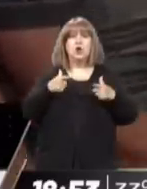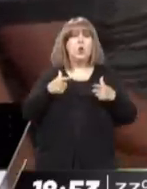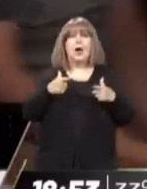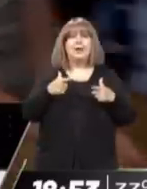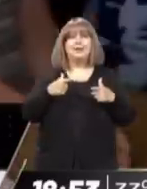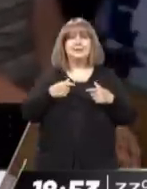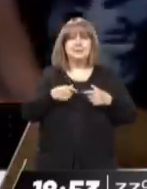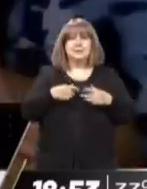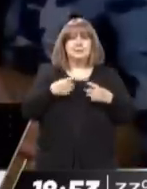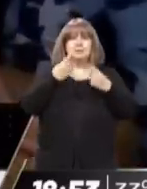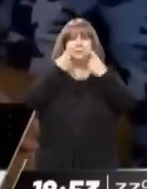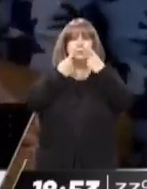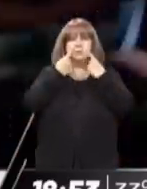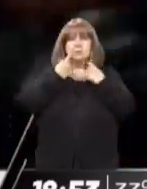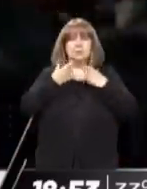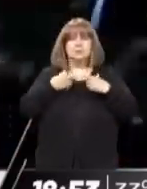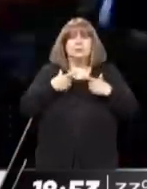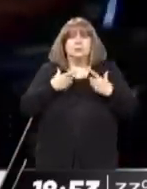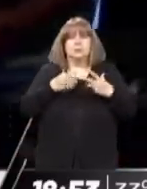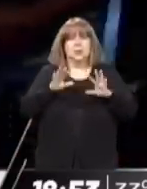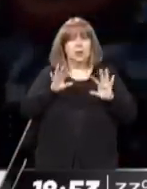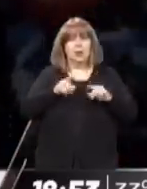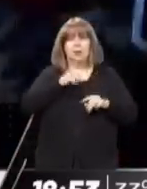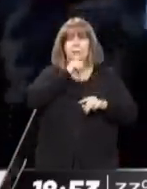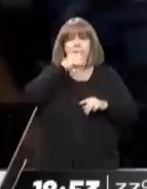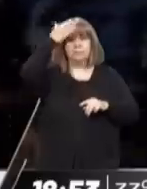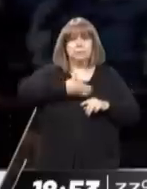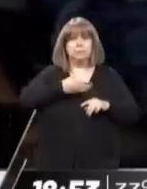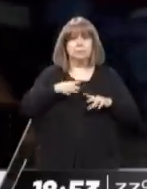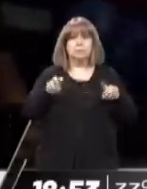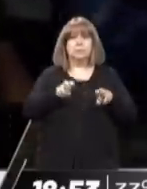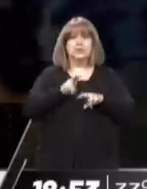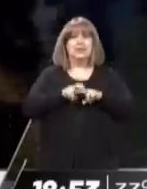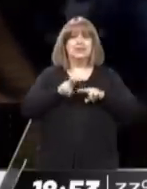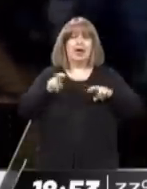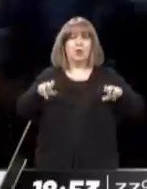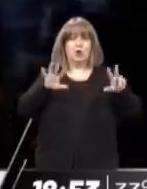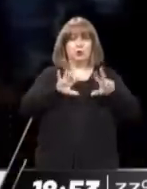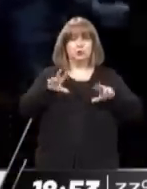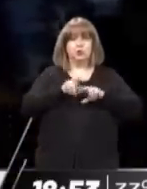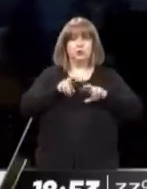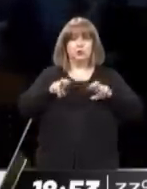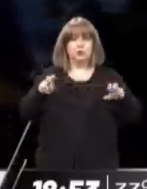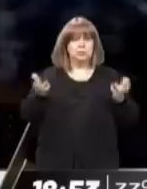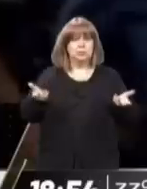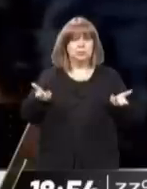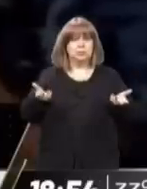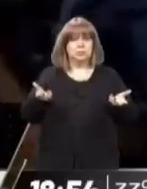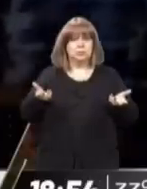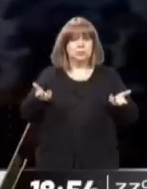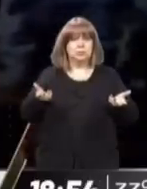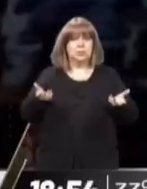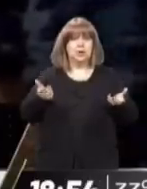Ay, te perdimos. A ver, no sé, Marcelo, si te podemos recuperar. Bueno, justamente lo que estamos hablando, ¿no, Sofi? Sí. Del perfil, ¿no? Nos está